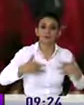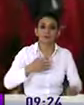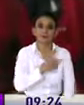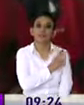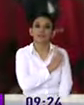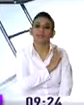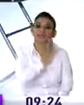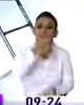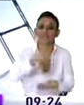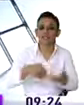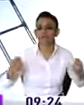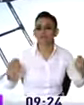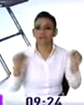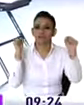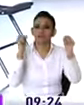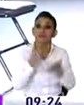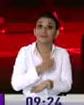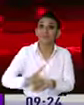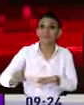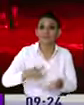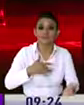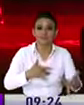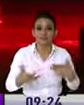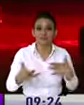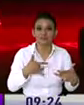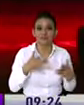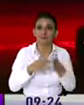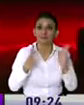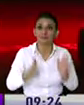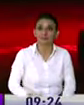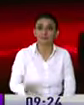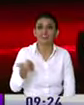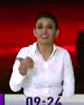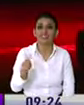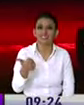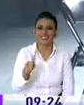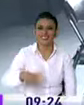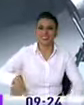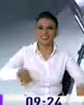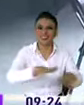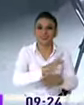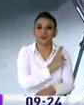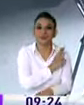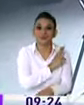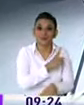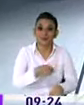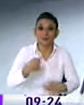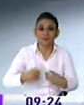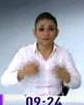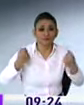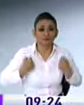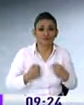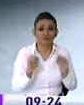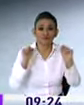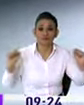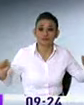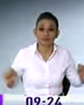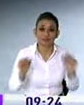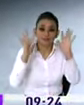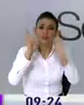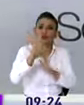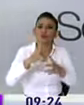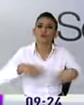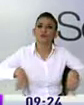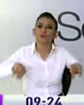de algarabía, danza y teatro. Es que estudiantes de 10 instituciones de la capital dieron su mejor esfuerzo en el Festival Tú Vales